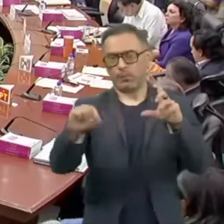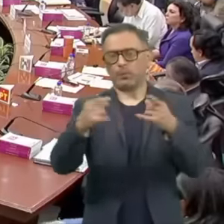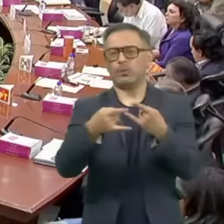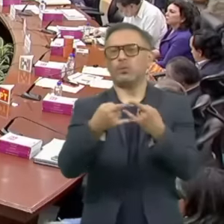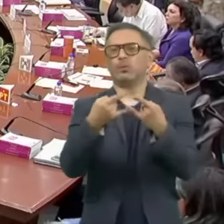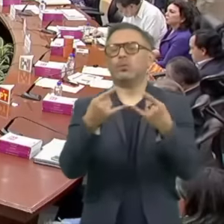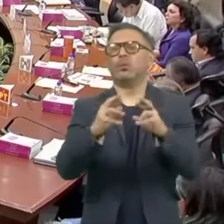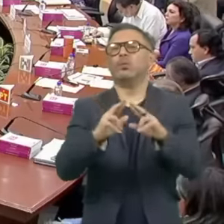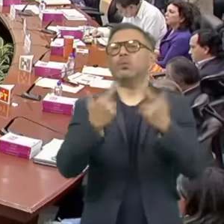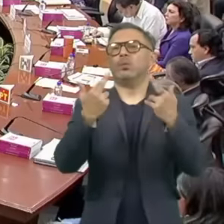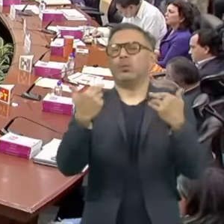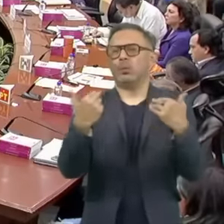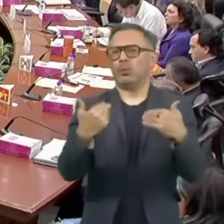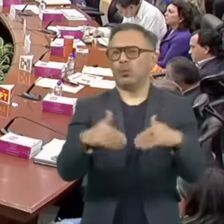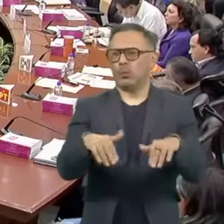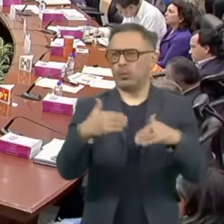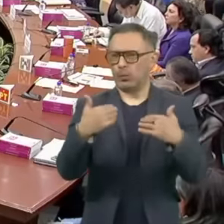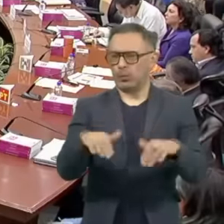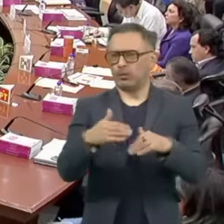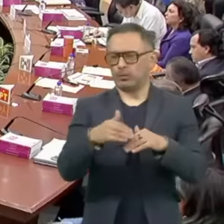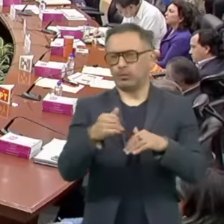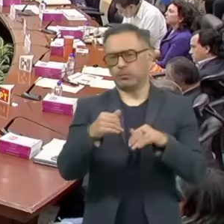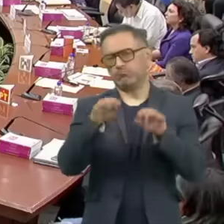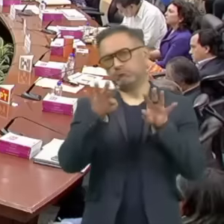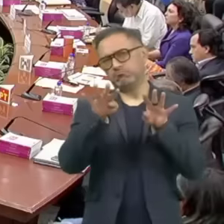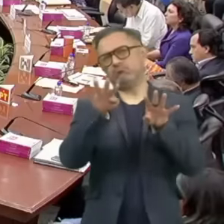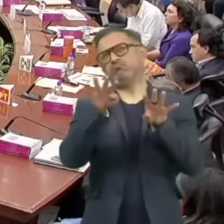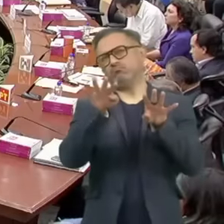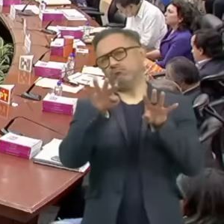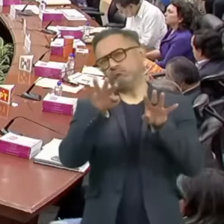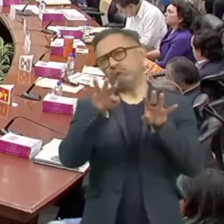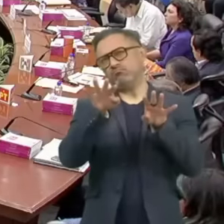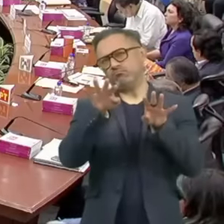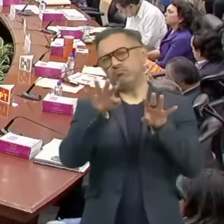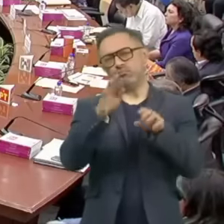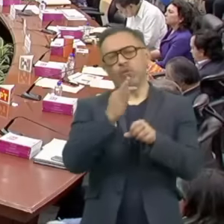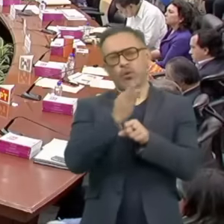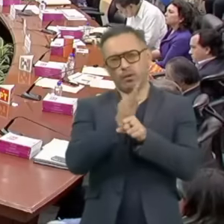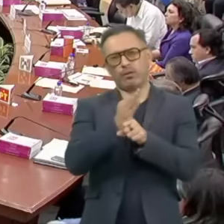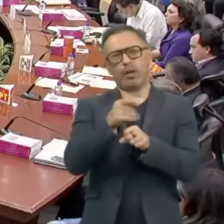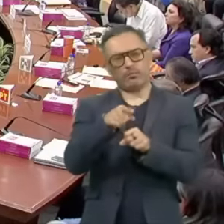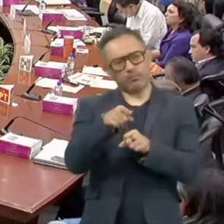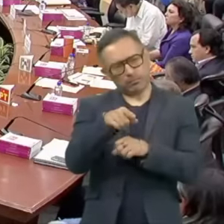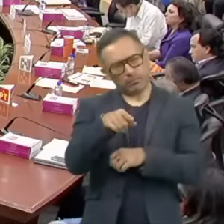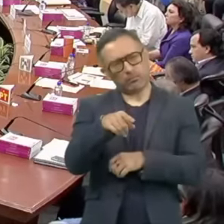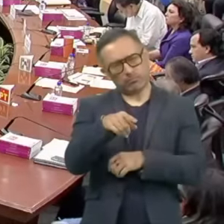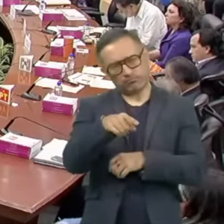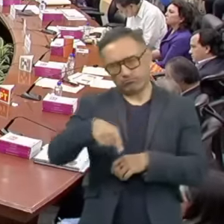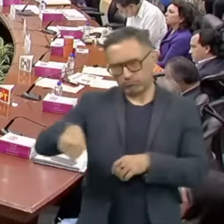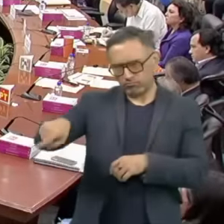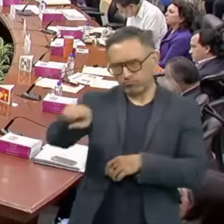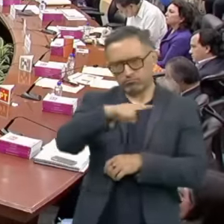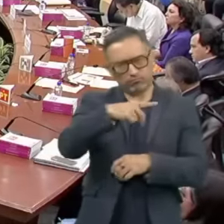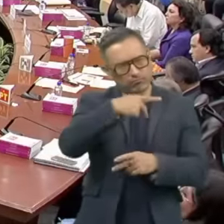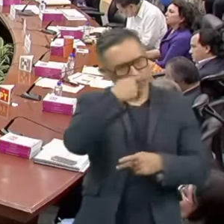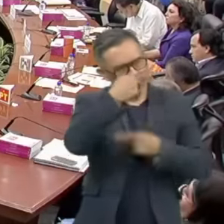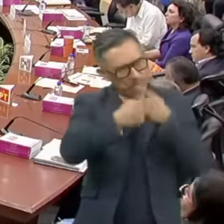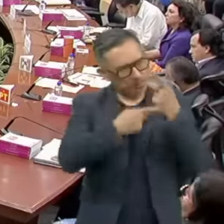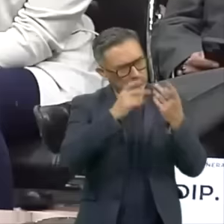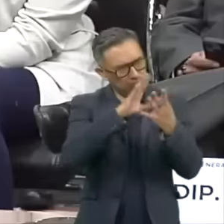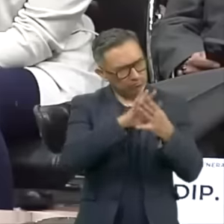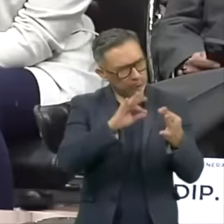La alteza de miras que debemos de poner en lo que hoy aquí expresamos, en lo que hoy aquí decimos, va a pasar a la